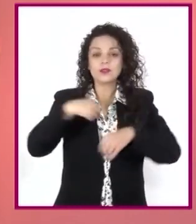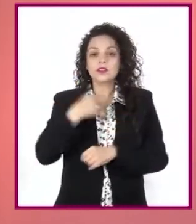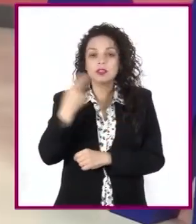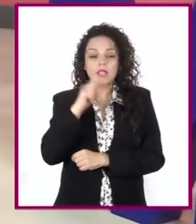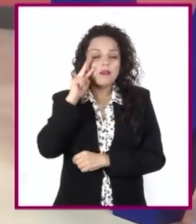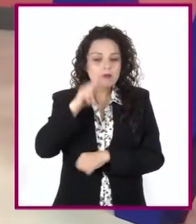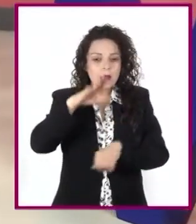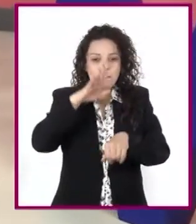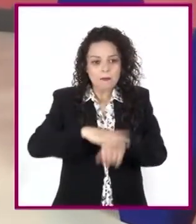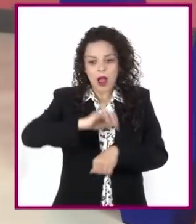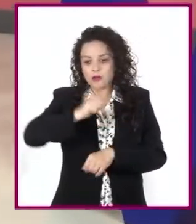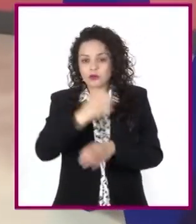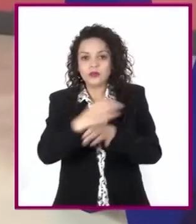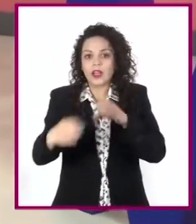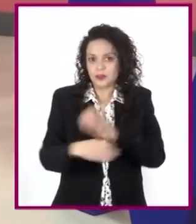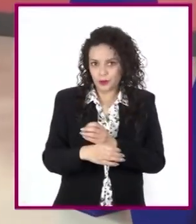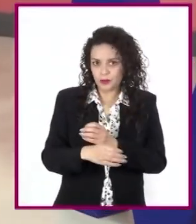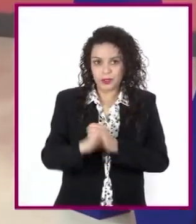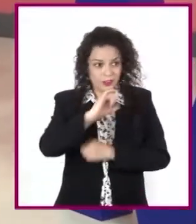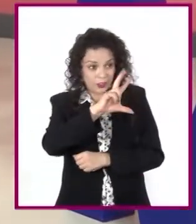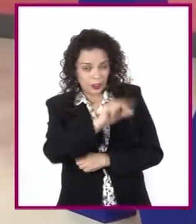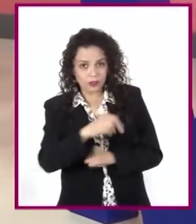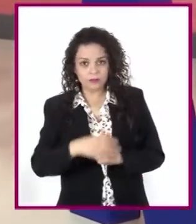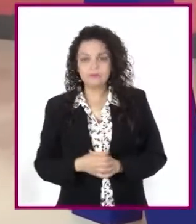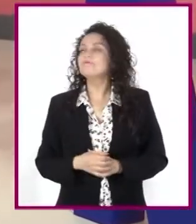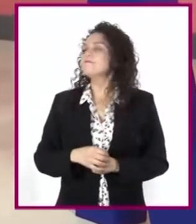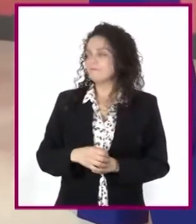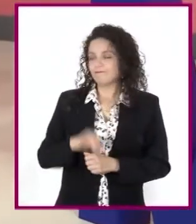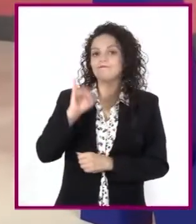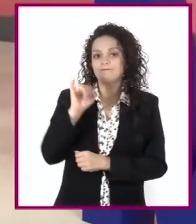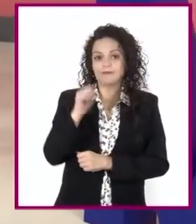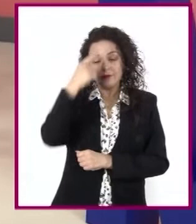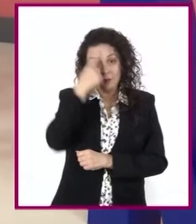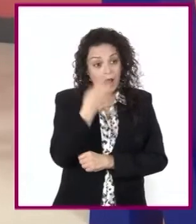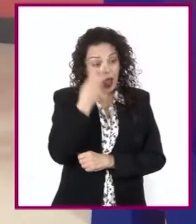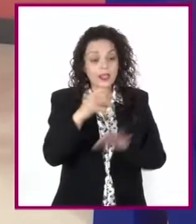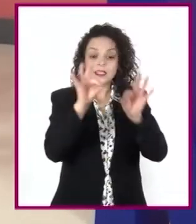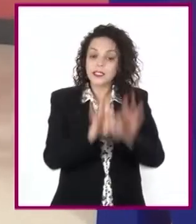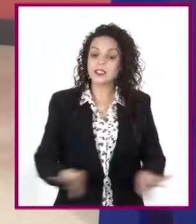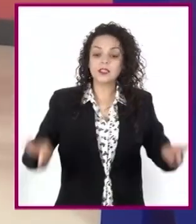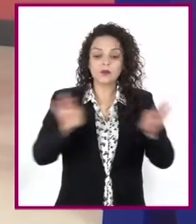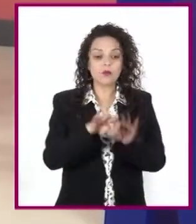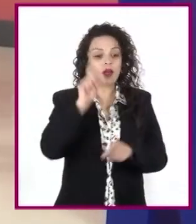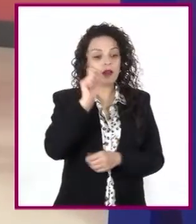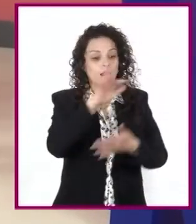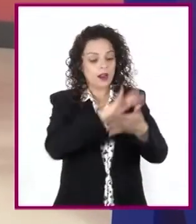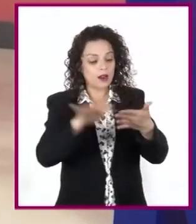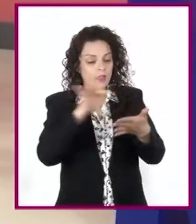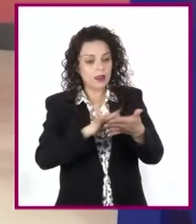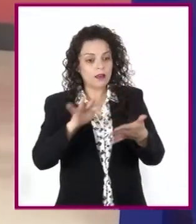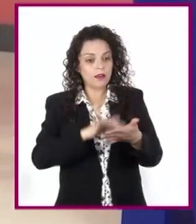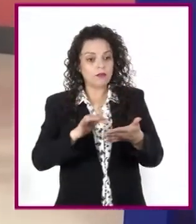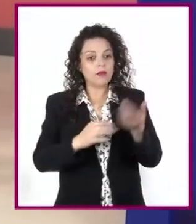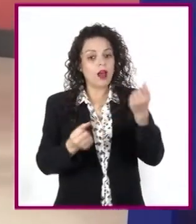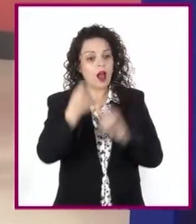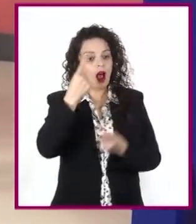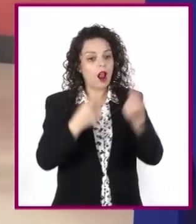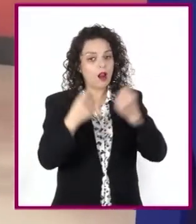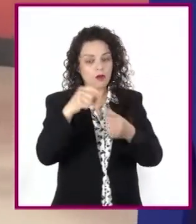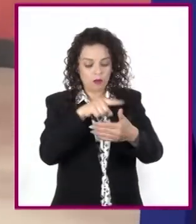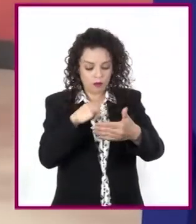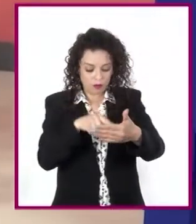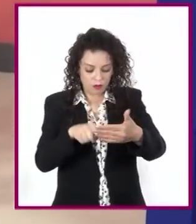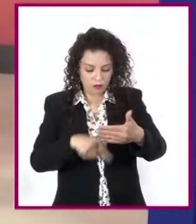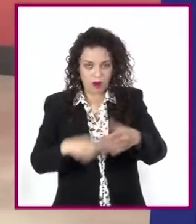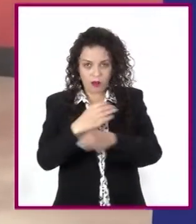en algo más, ¿no? Así es. Para eso es importante leer ciertos apartados. Por ejemplo,